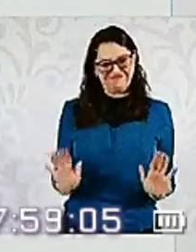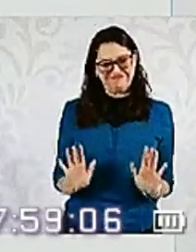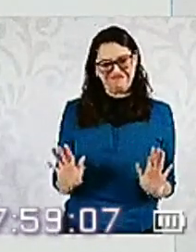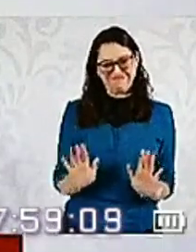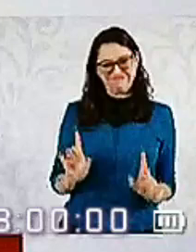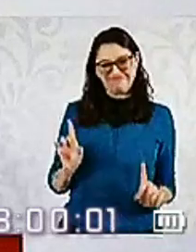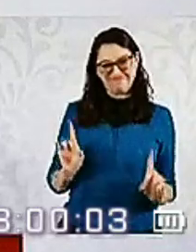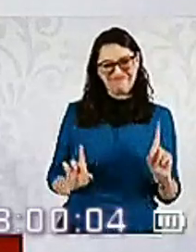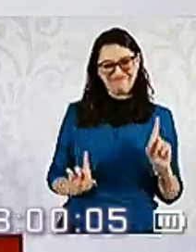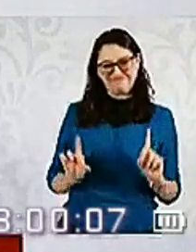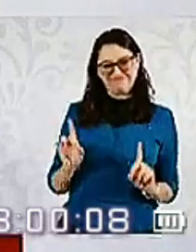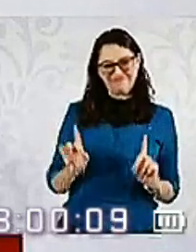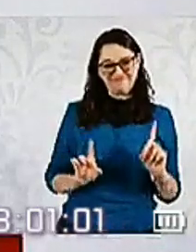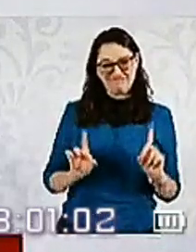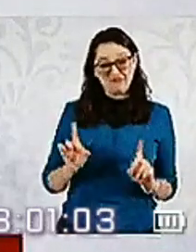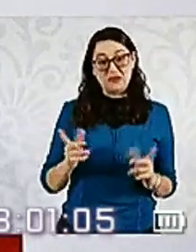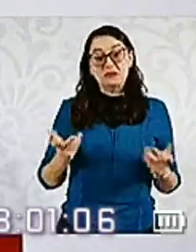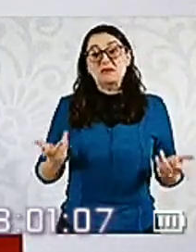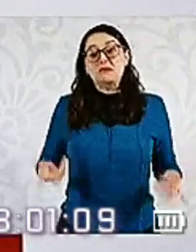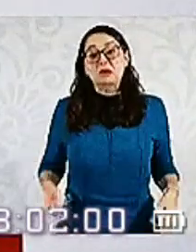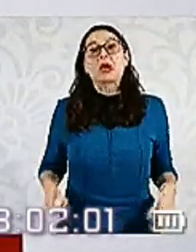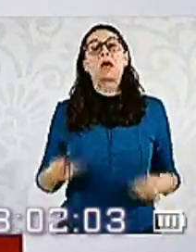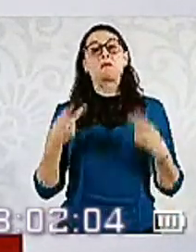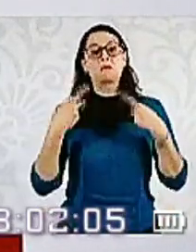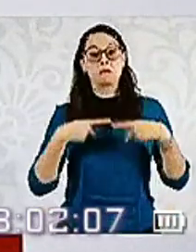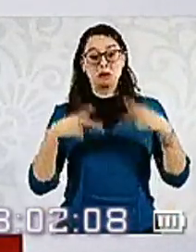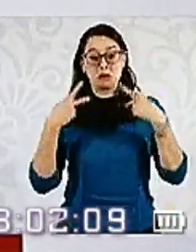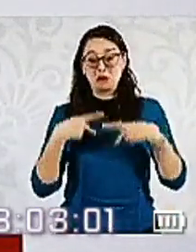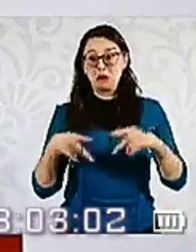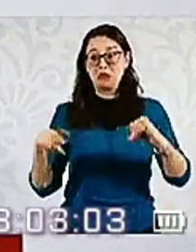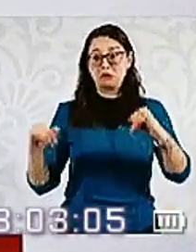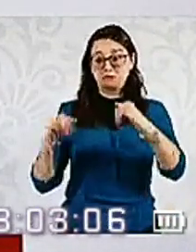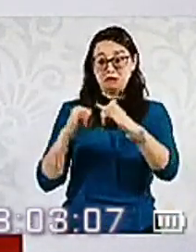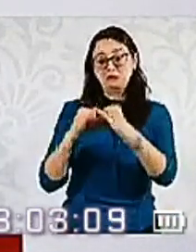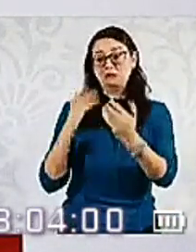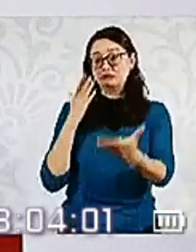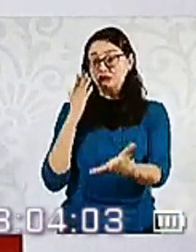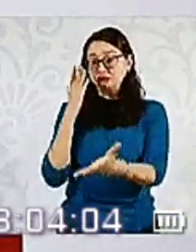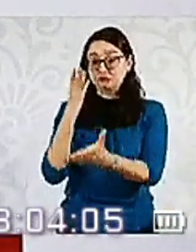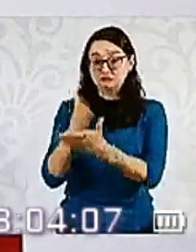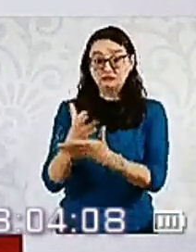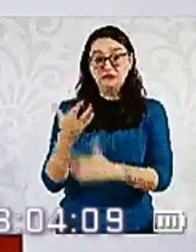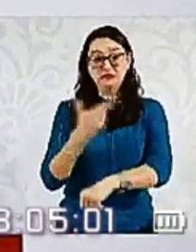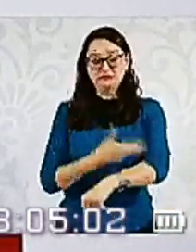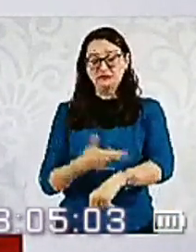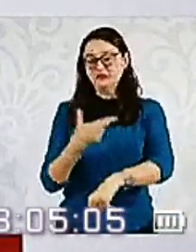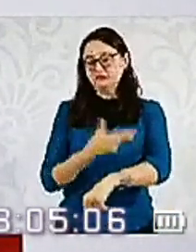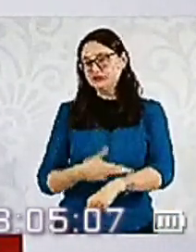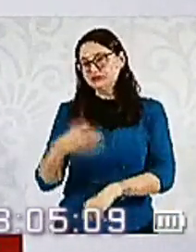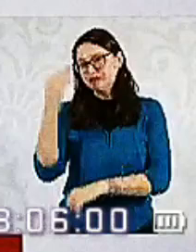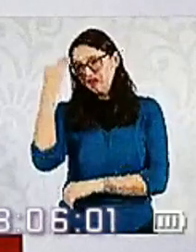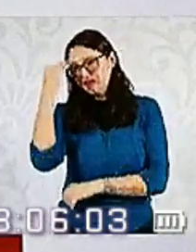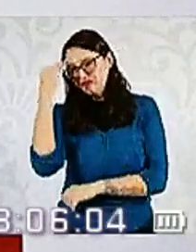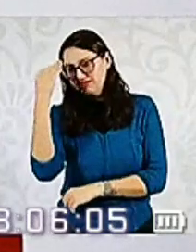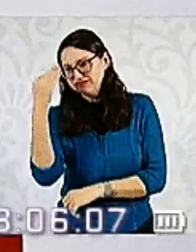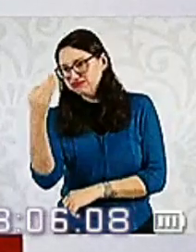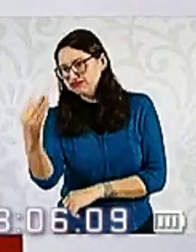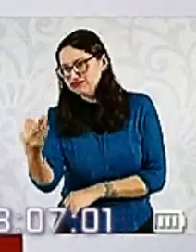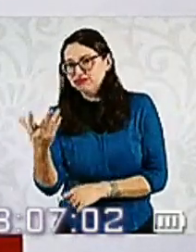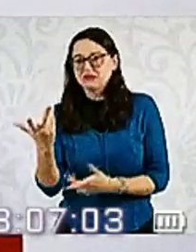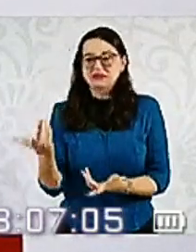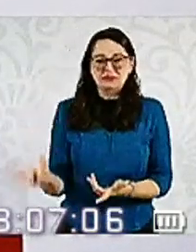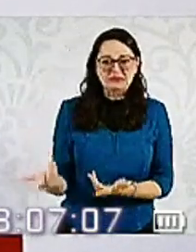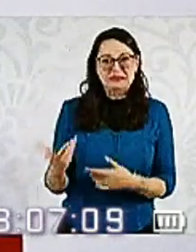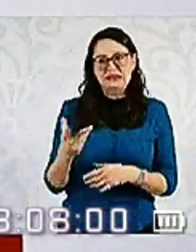o se presenta ante una institución a hacer un trámite, una gestión y lo dilatan, hay discrecionalidad, hay